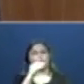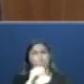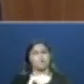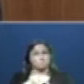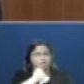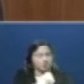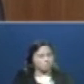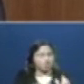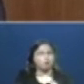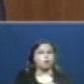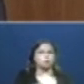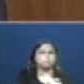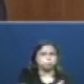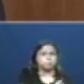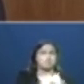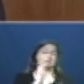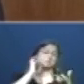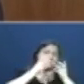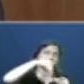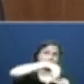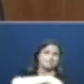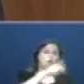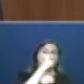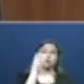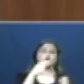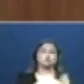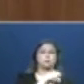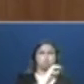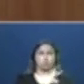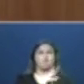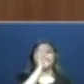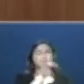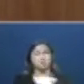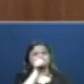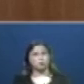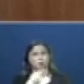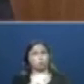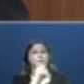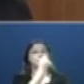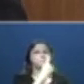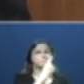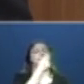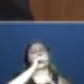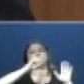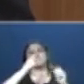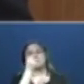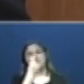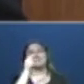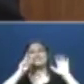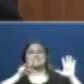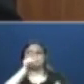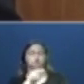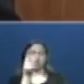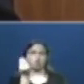agraria y agroindustrial en 2012 1007 que duplica el dato de 2011 y que supone el